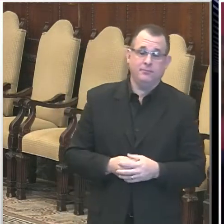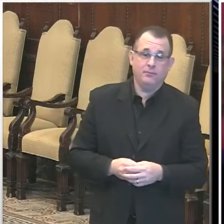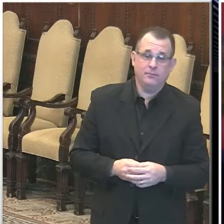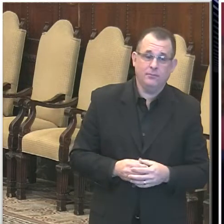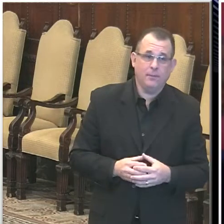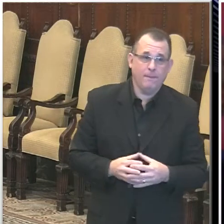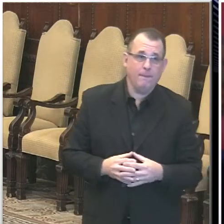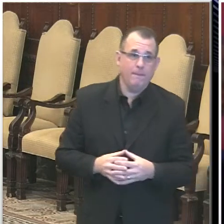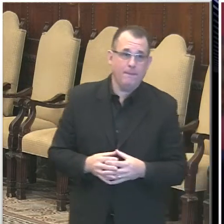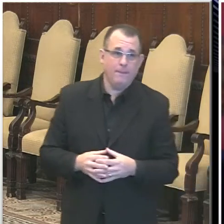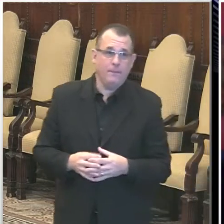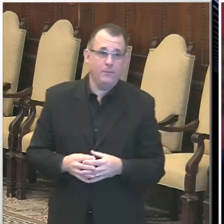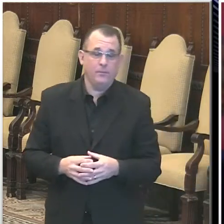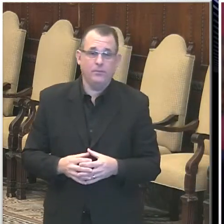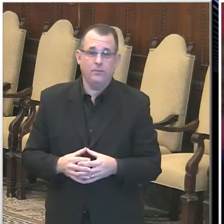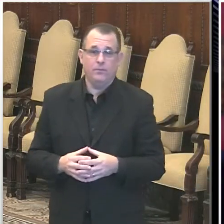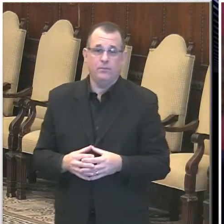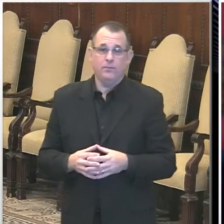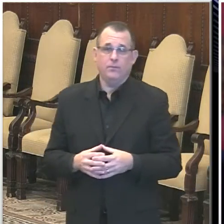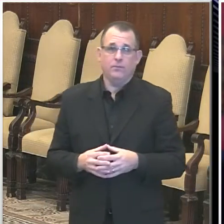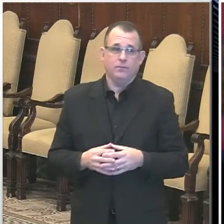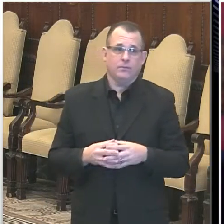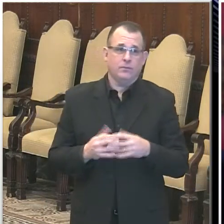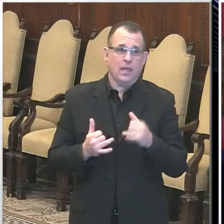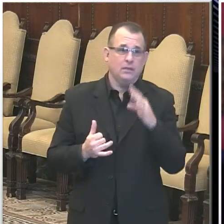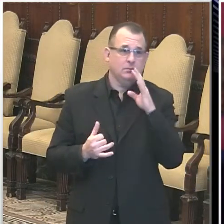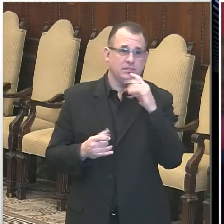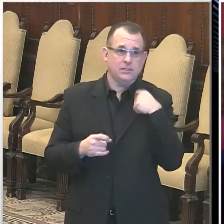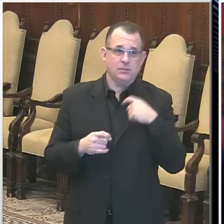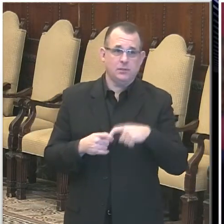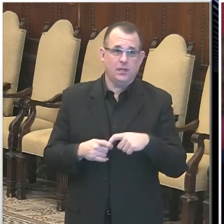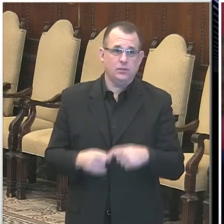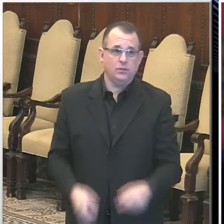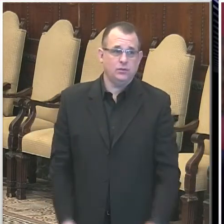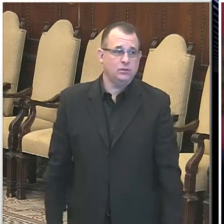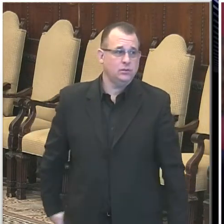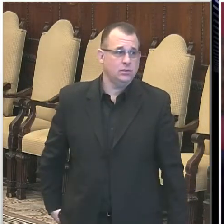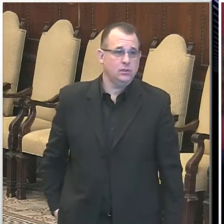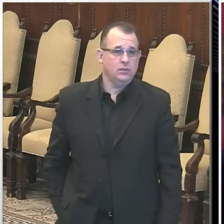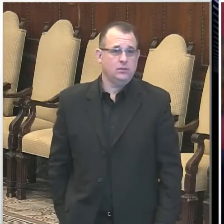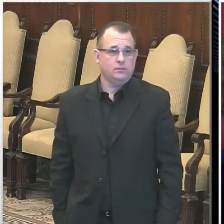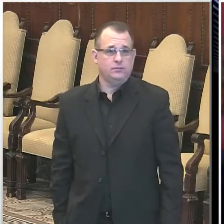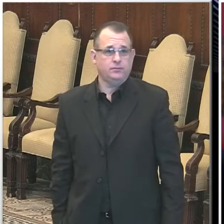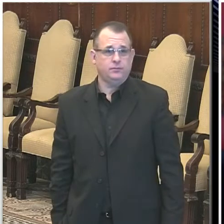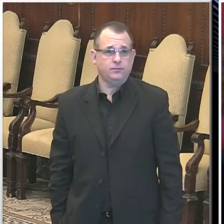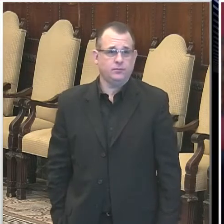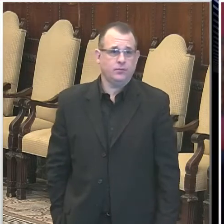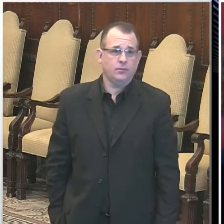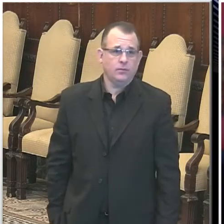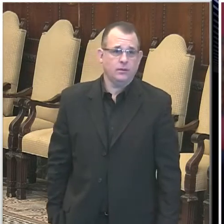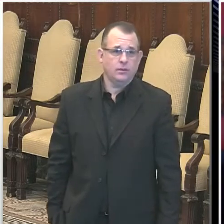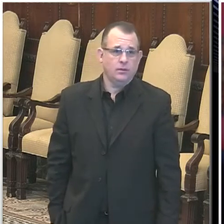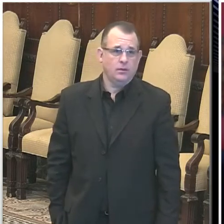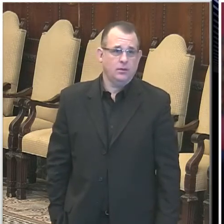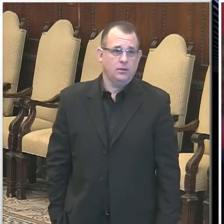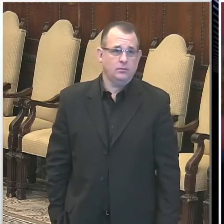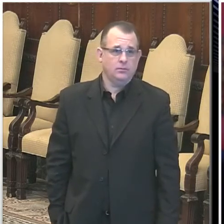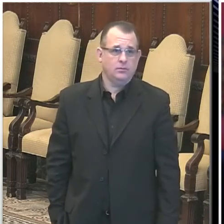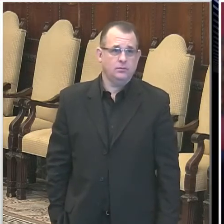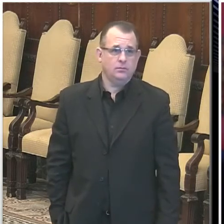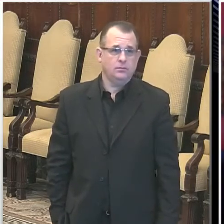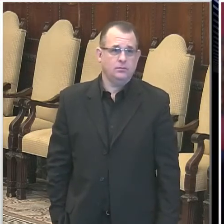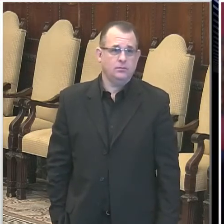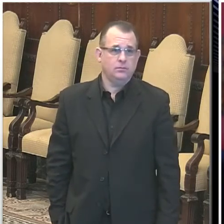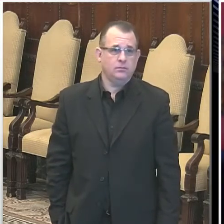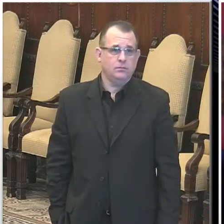Quiero empezar diciendo de que por qué se ha escogido este momento para hacer esta reducción de los recursos en una